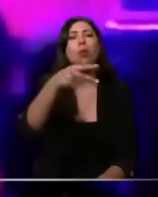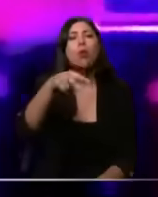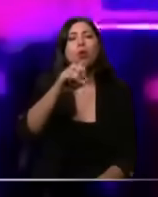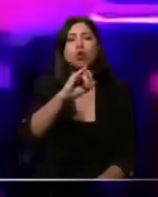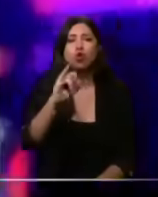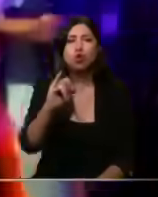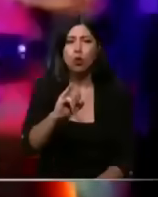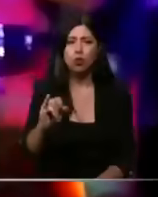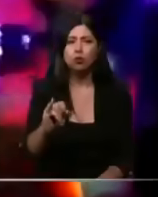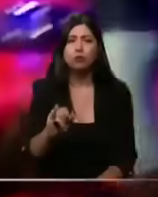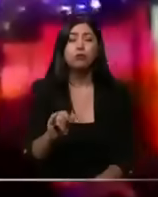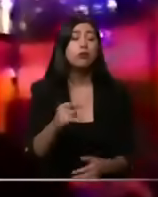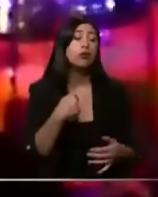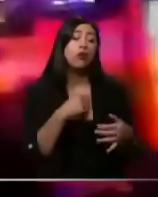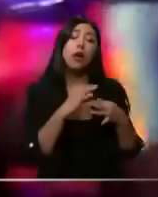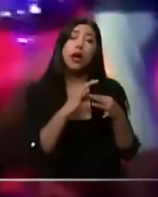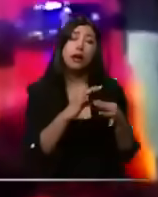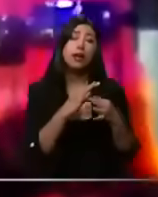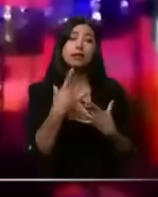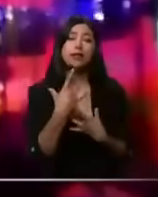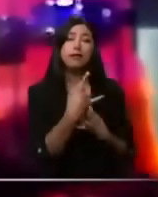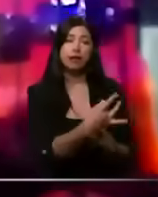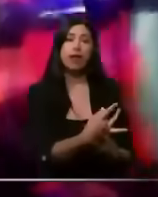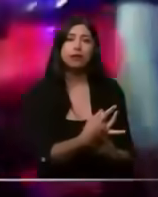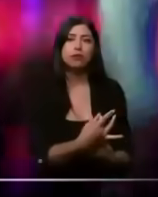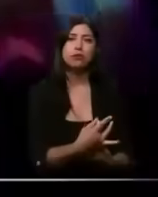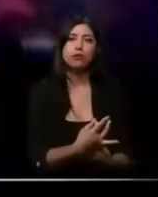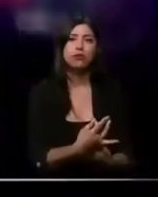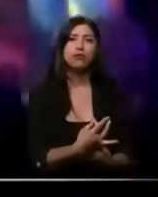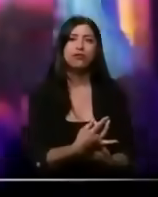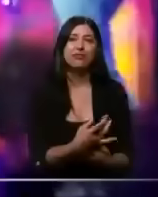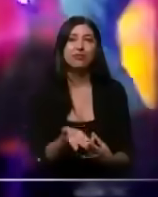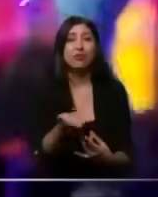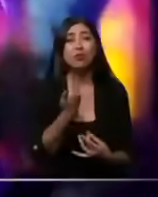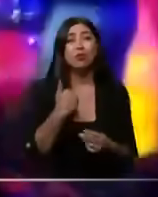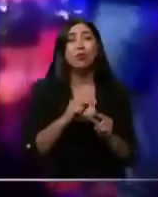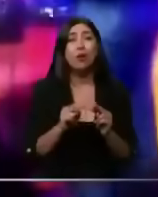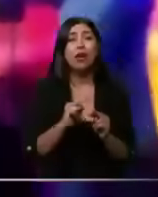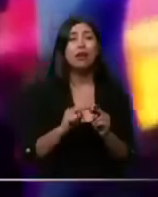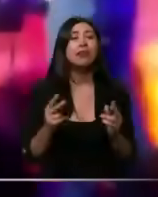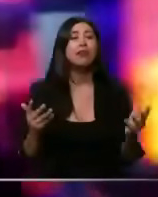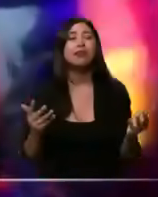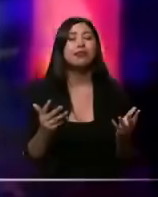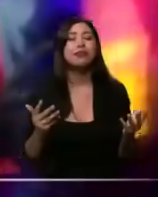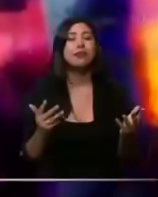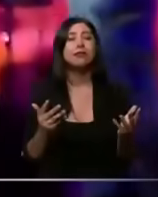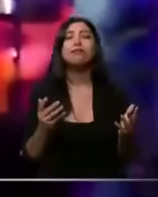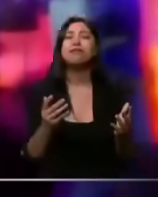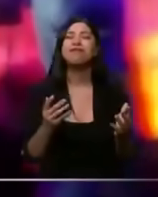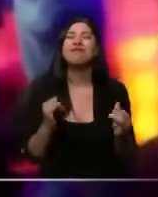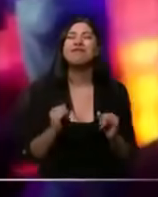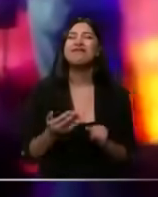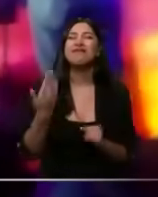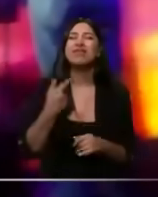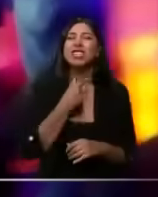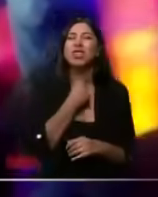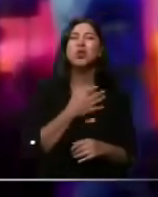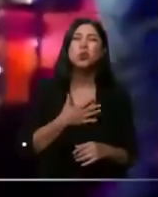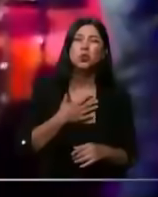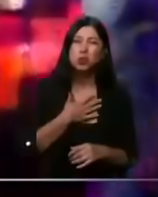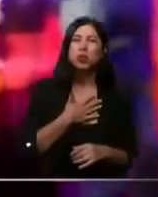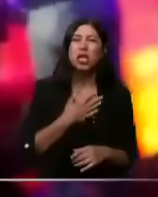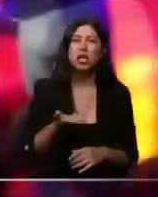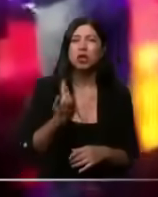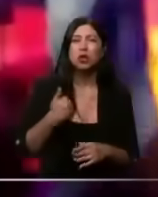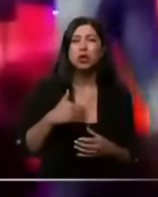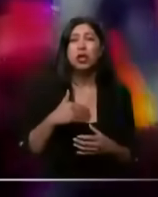esta gentil invitación para hacer algo que siempre nos gustó hacer, aparte